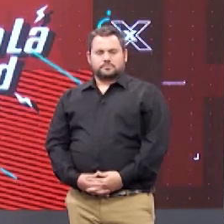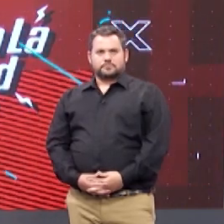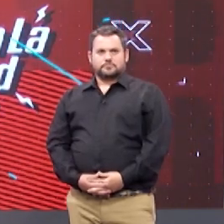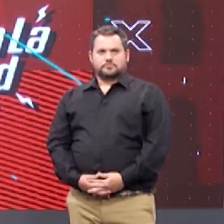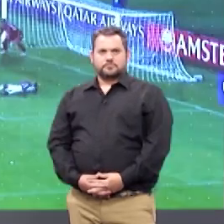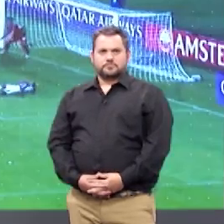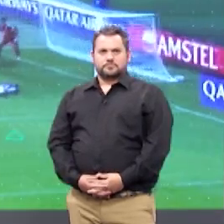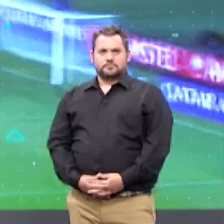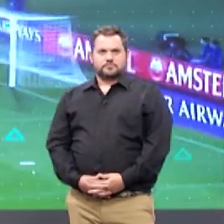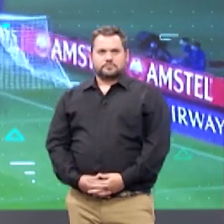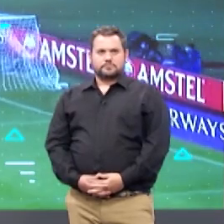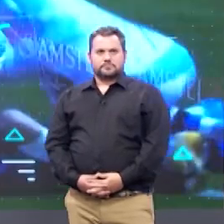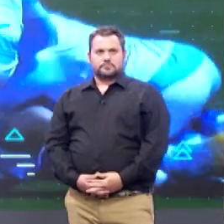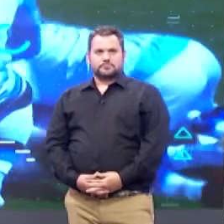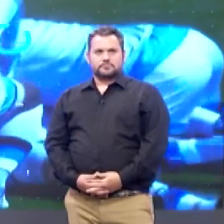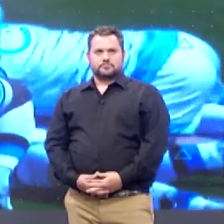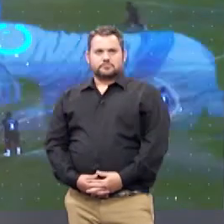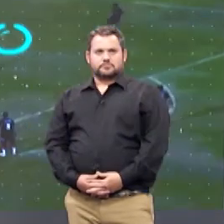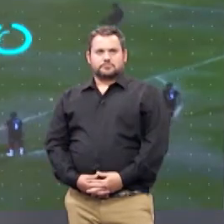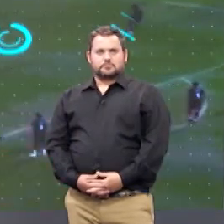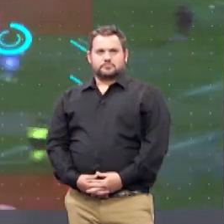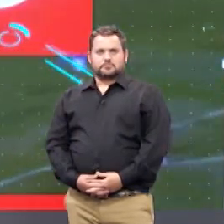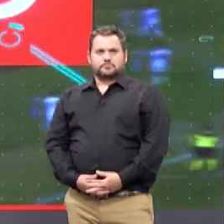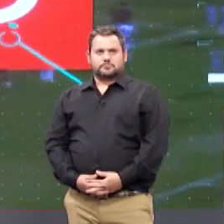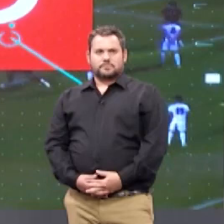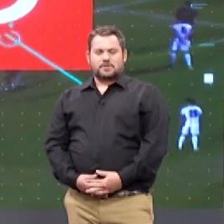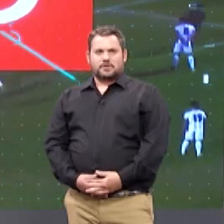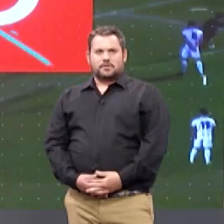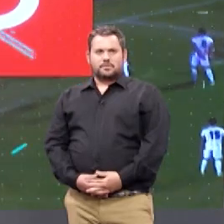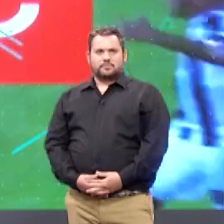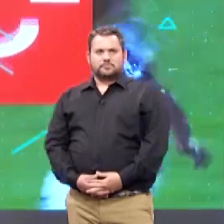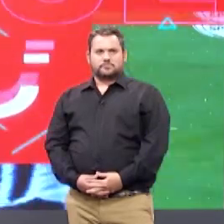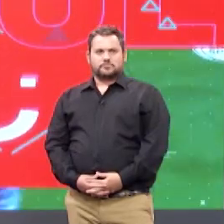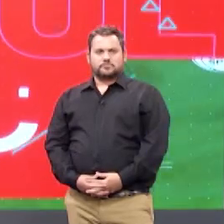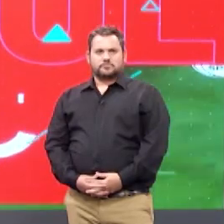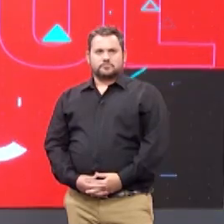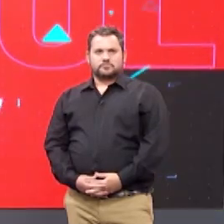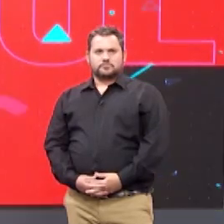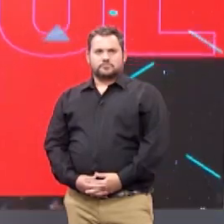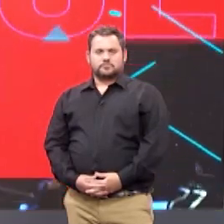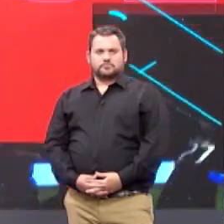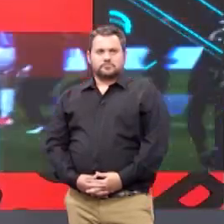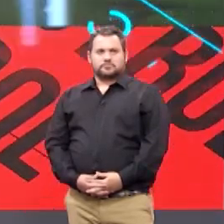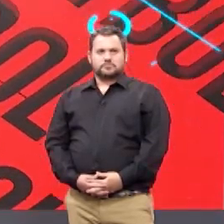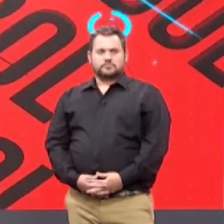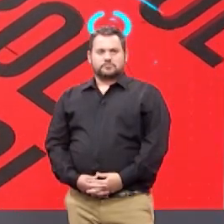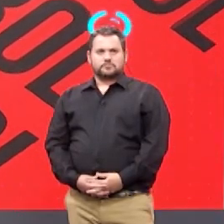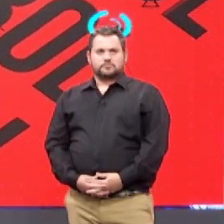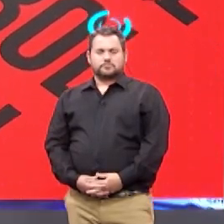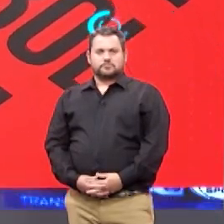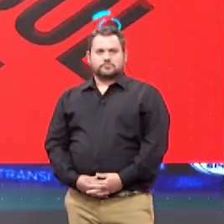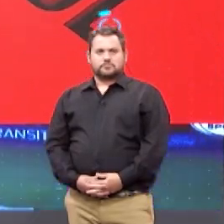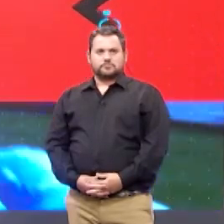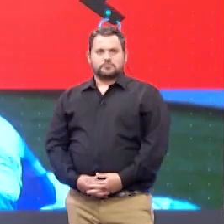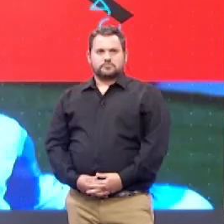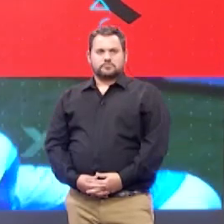un pronóstico muy reservado, muy, muy reservado. Por lo menos para mí, creo que para muchos, en definitiva. No es fácil, no evite sacársela, porque si no, el hincha te escucha y te dice, ah, claro,